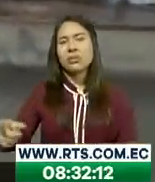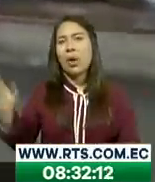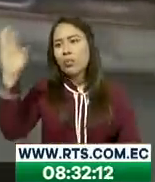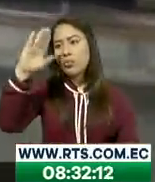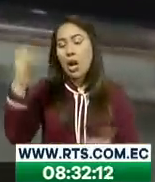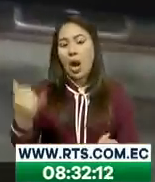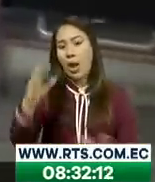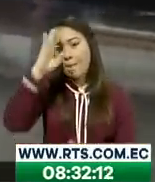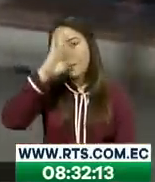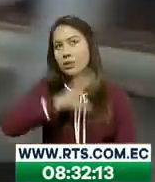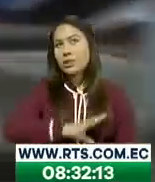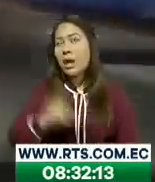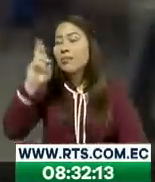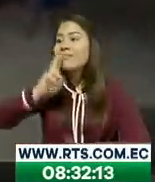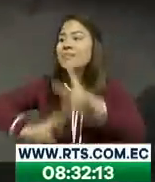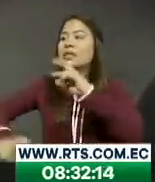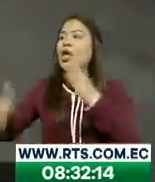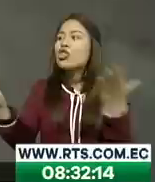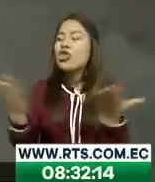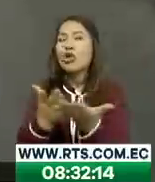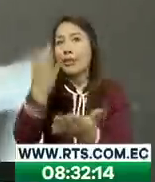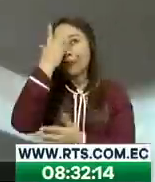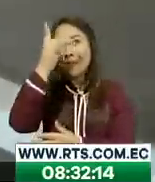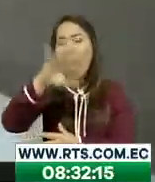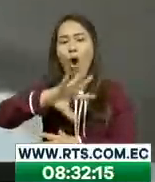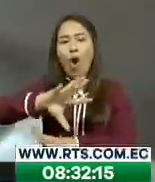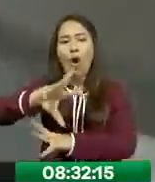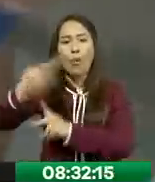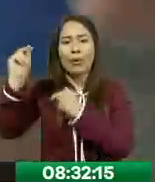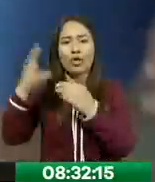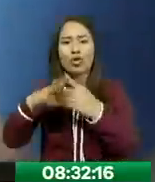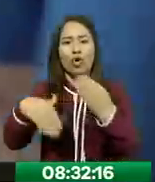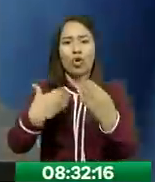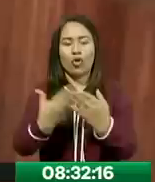la policía. Desde Los Ríos, informó Odette Camacho.